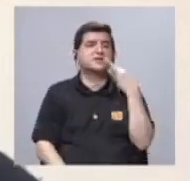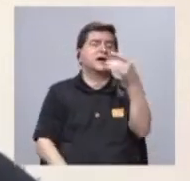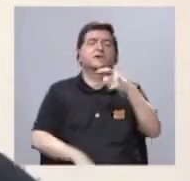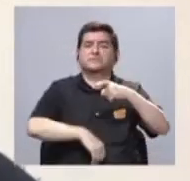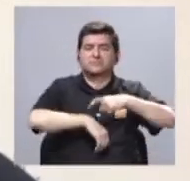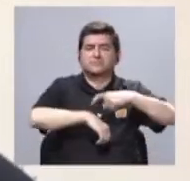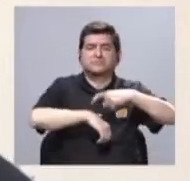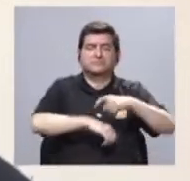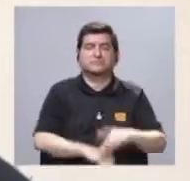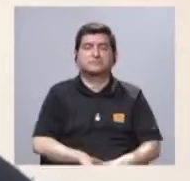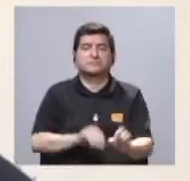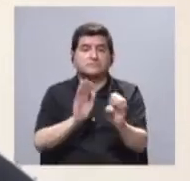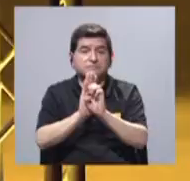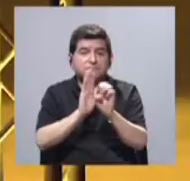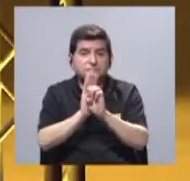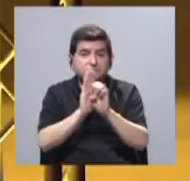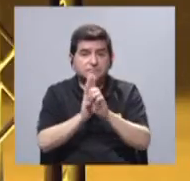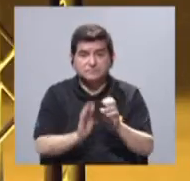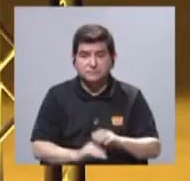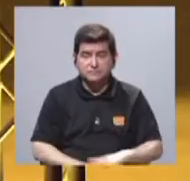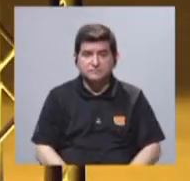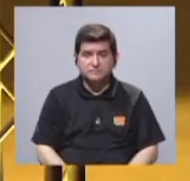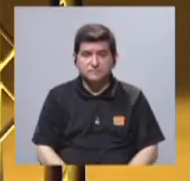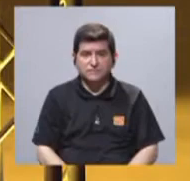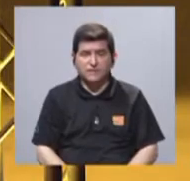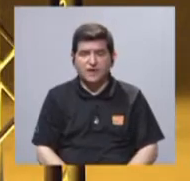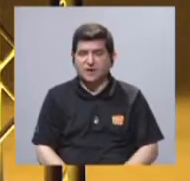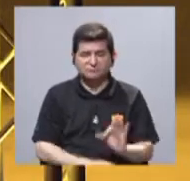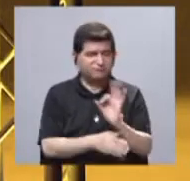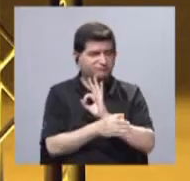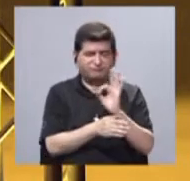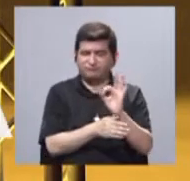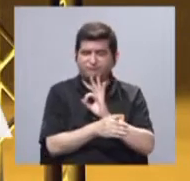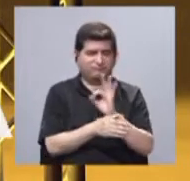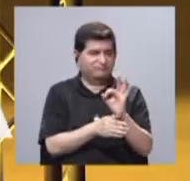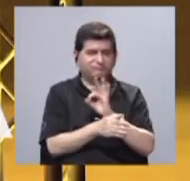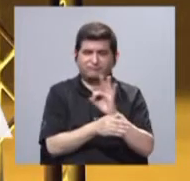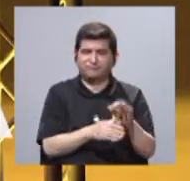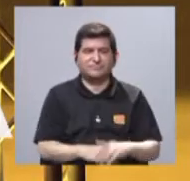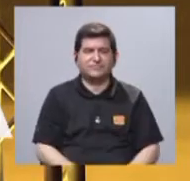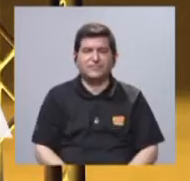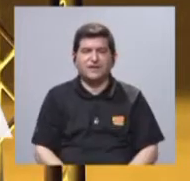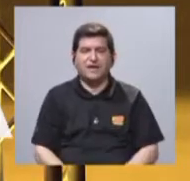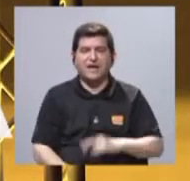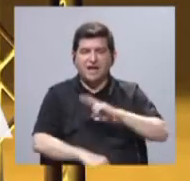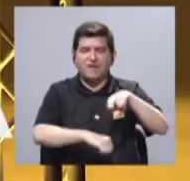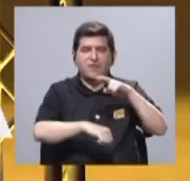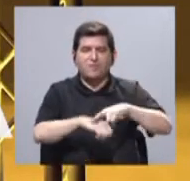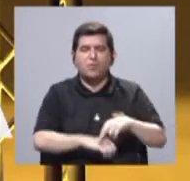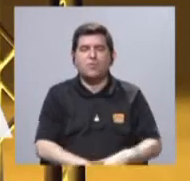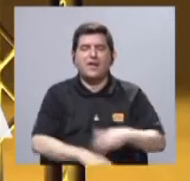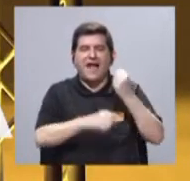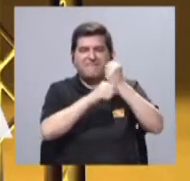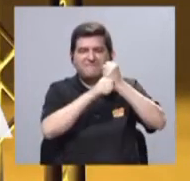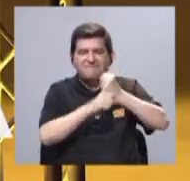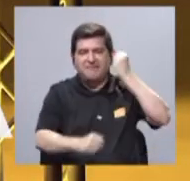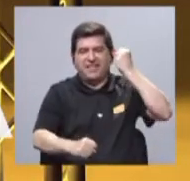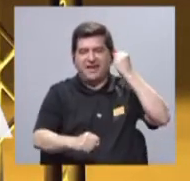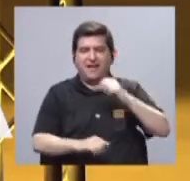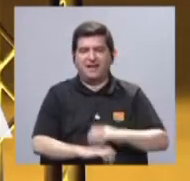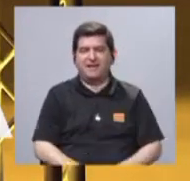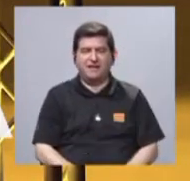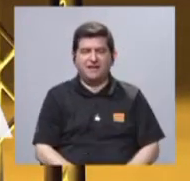largo plazo, como fue el fracaso de la República Federal